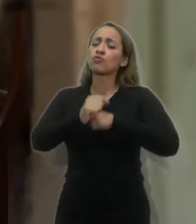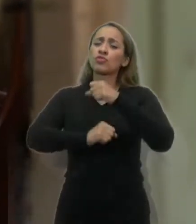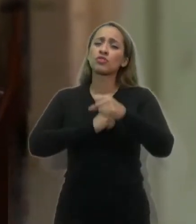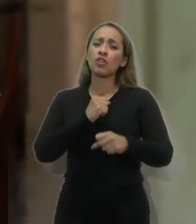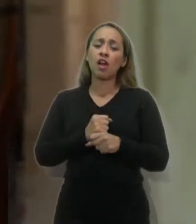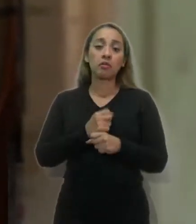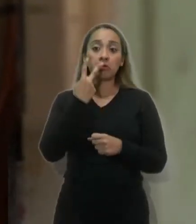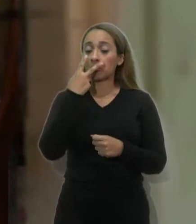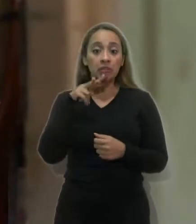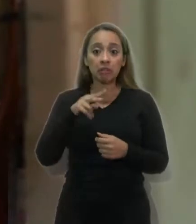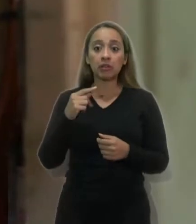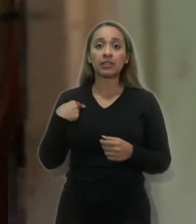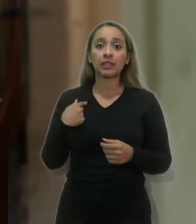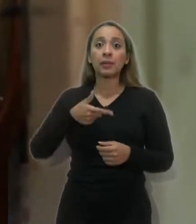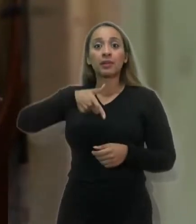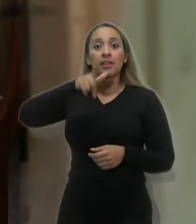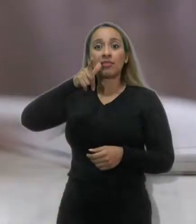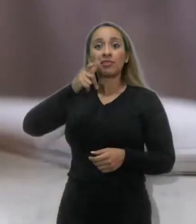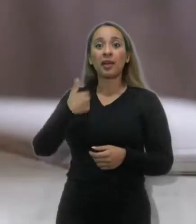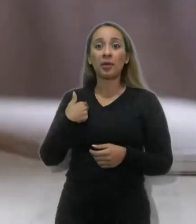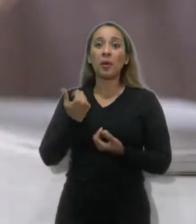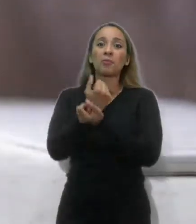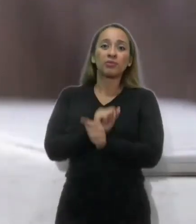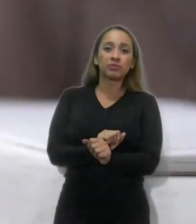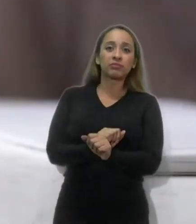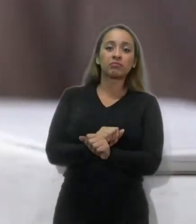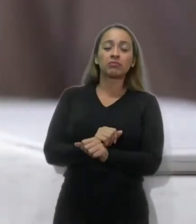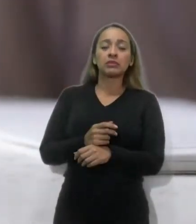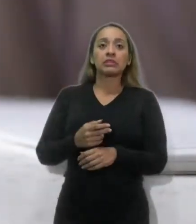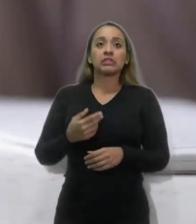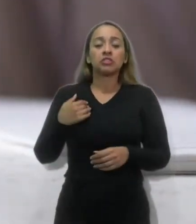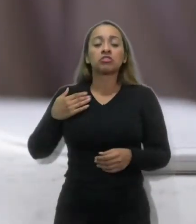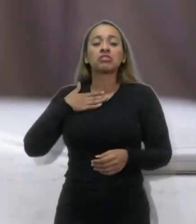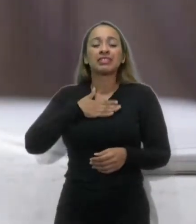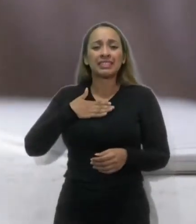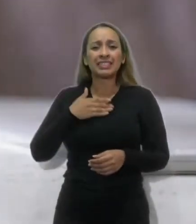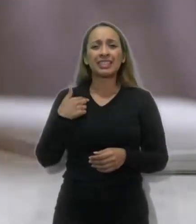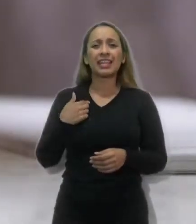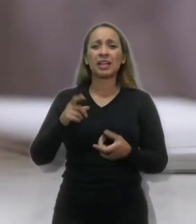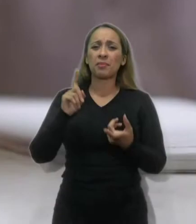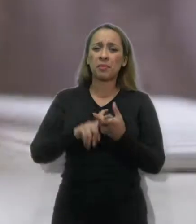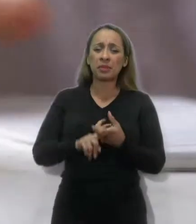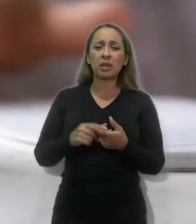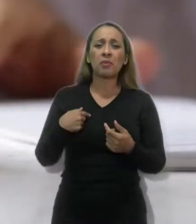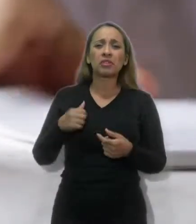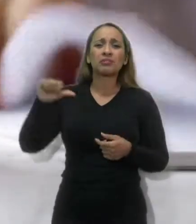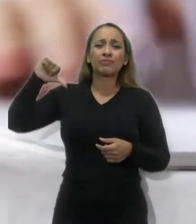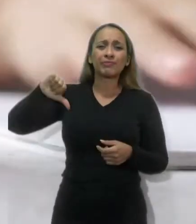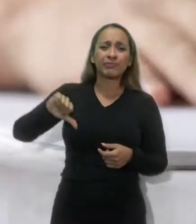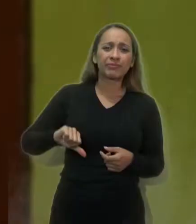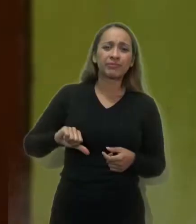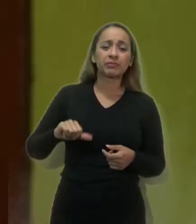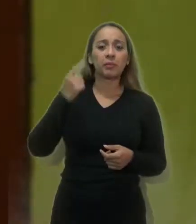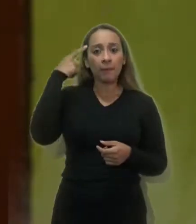me esclavizaba. Aunque sentía que mi matrimonio iba de mal en peor, la lectura del libro me abrió los ojos a mi